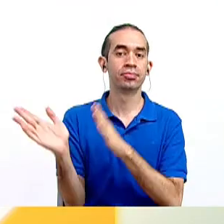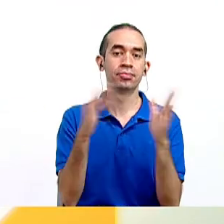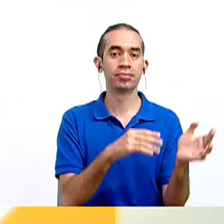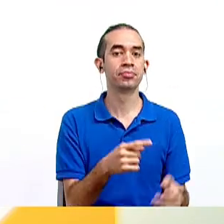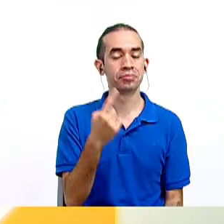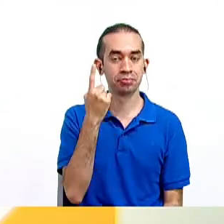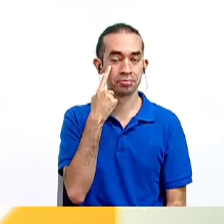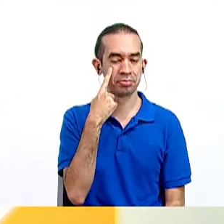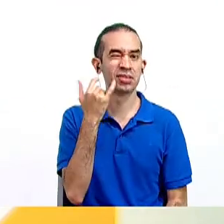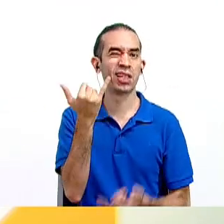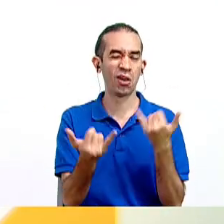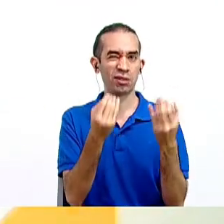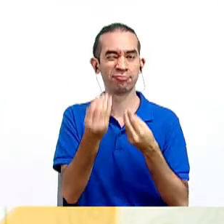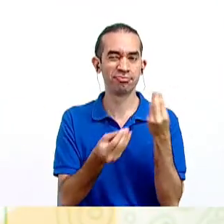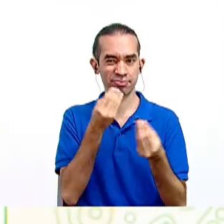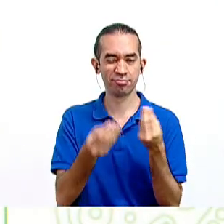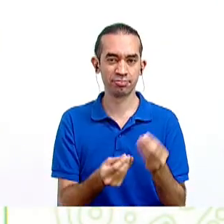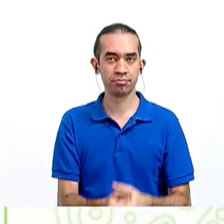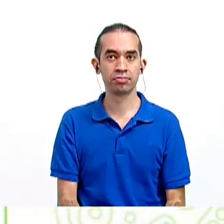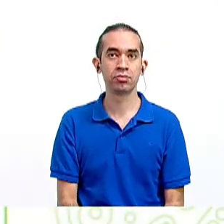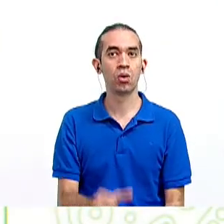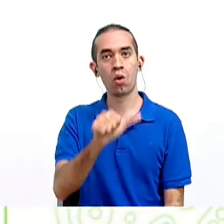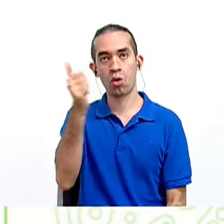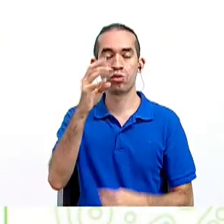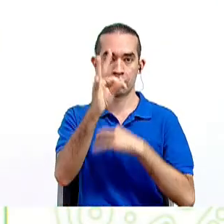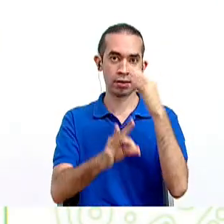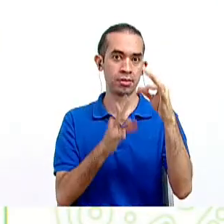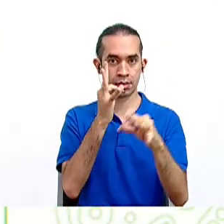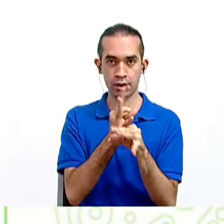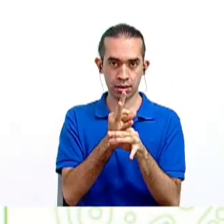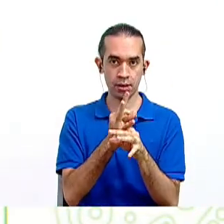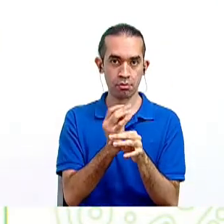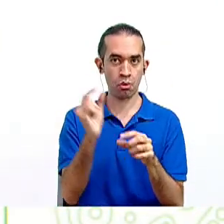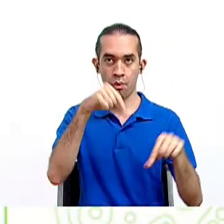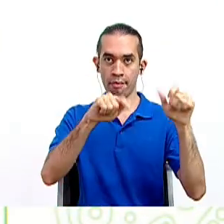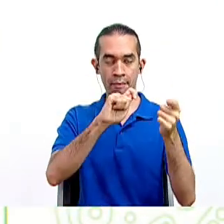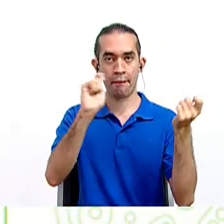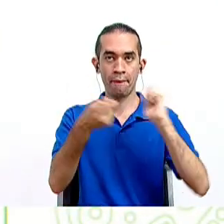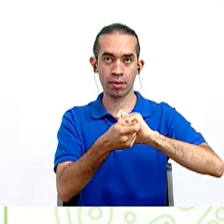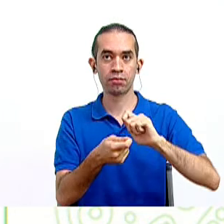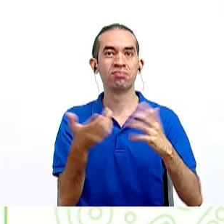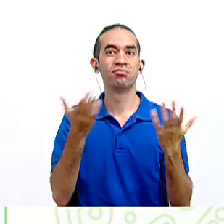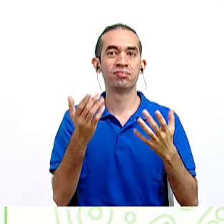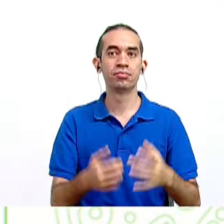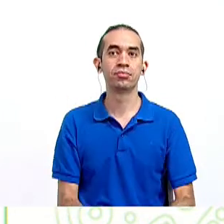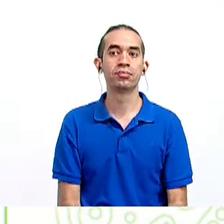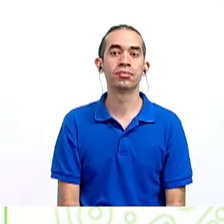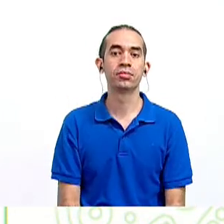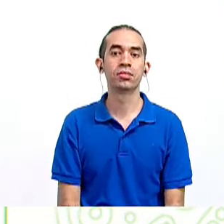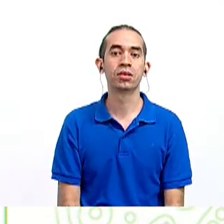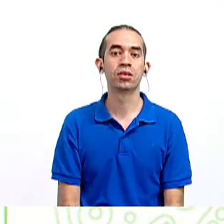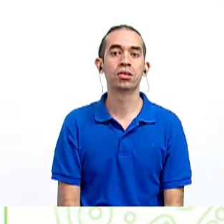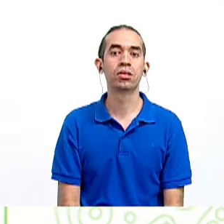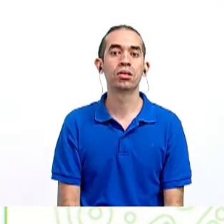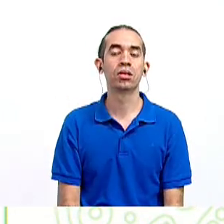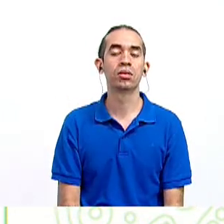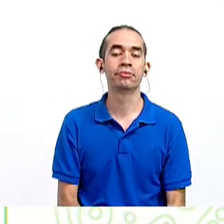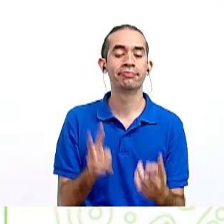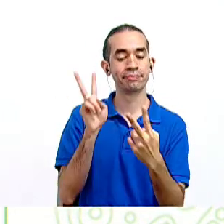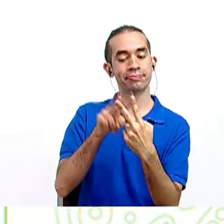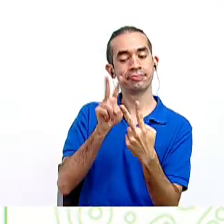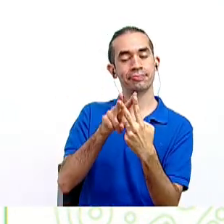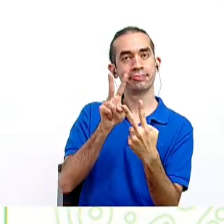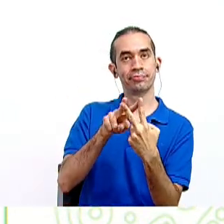ver ahora otro tipo de reacción química, que es la siguiente. Hay dos tipos de